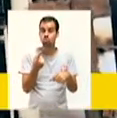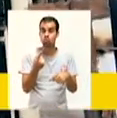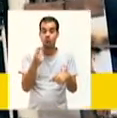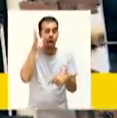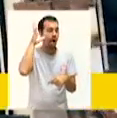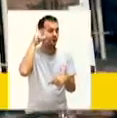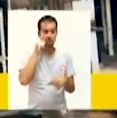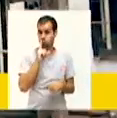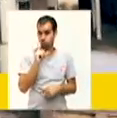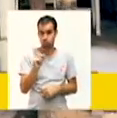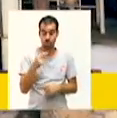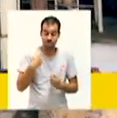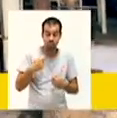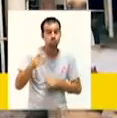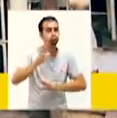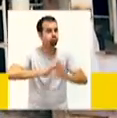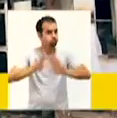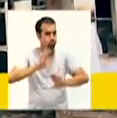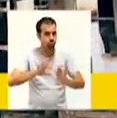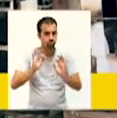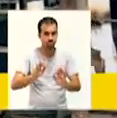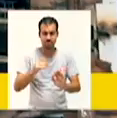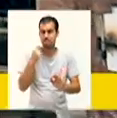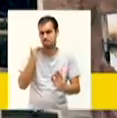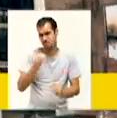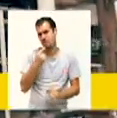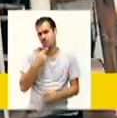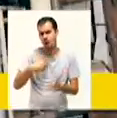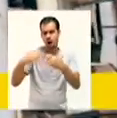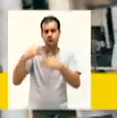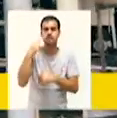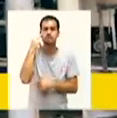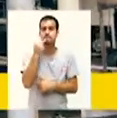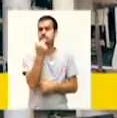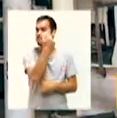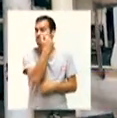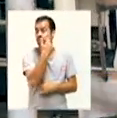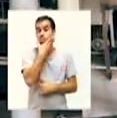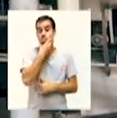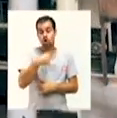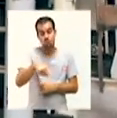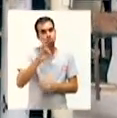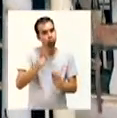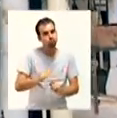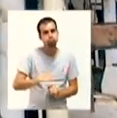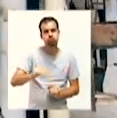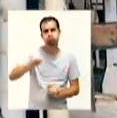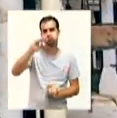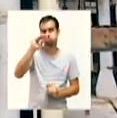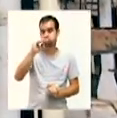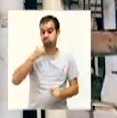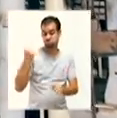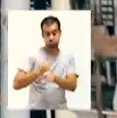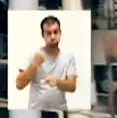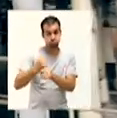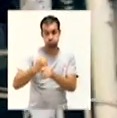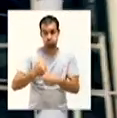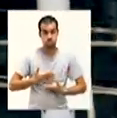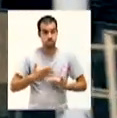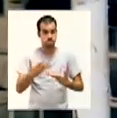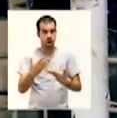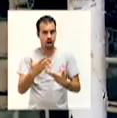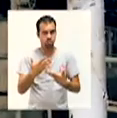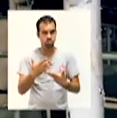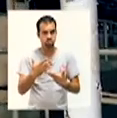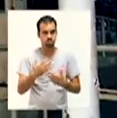papel en la vanguardia. Como expresara José Martí, la juventud es la edad del crecimiento y del desarrollo, de la actividad y la viveza, de